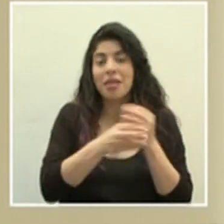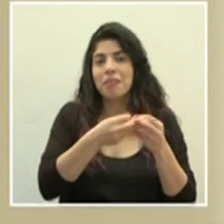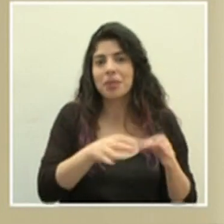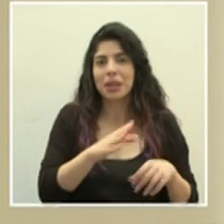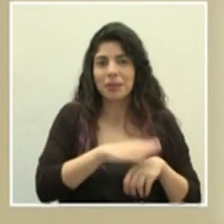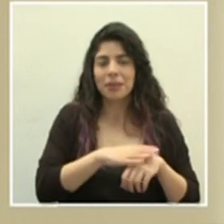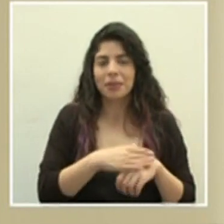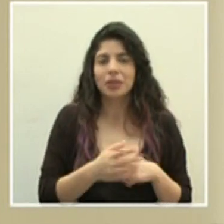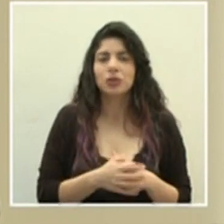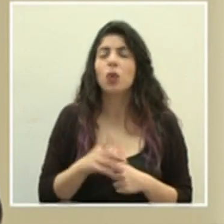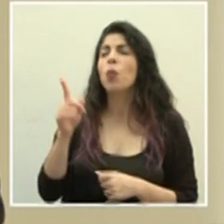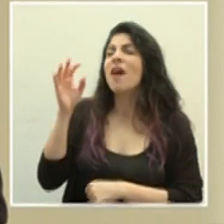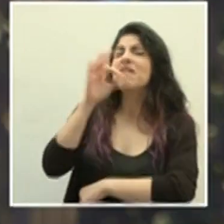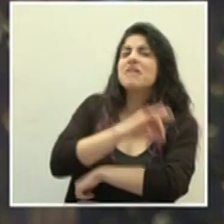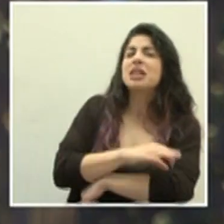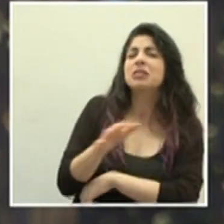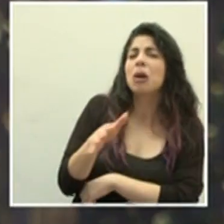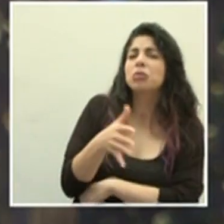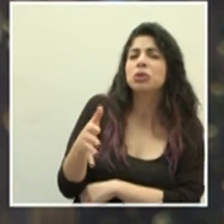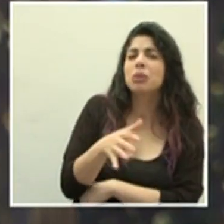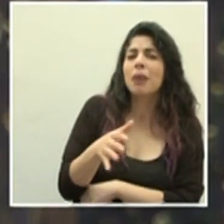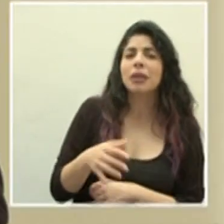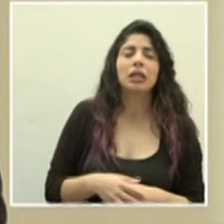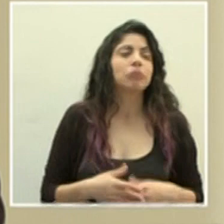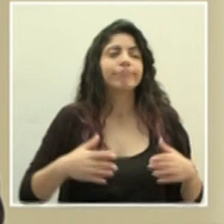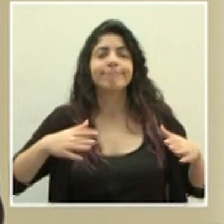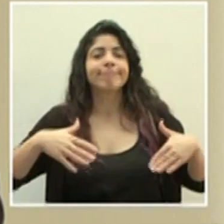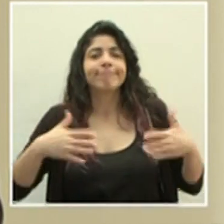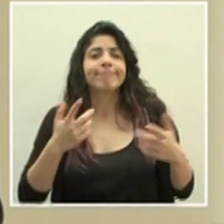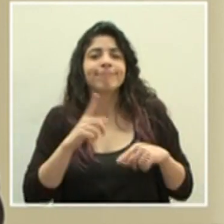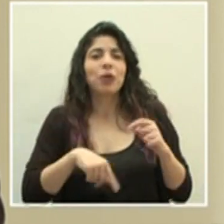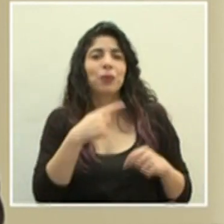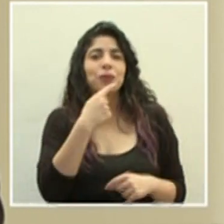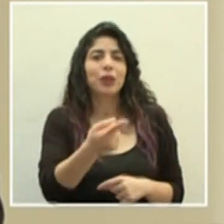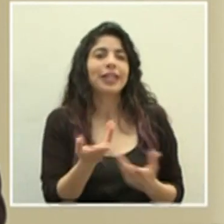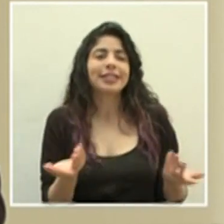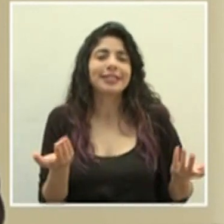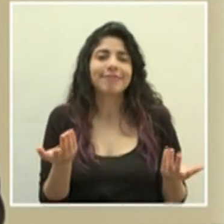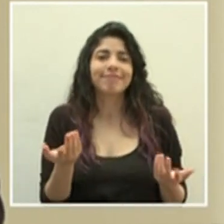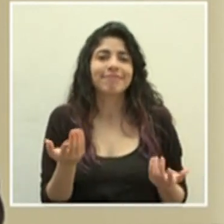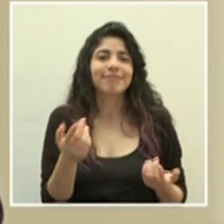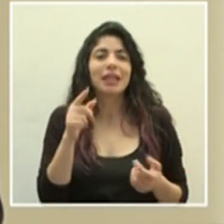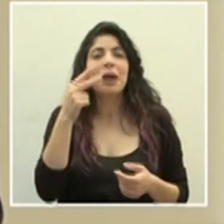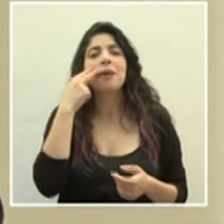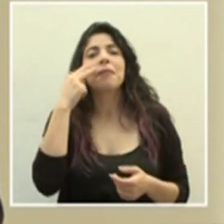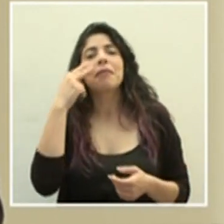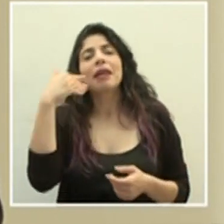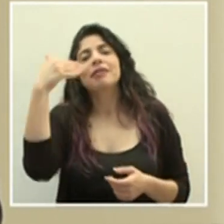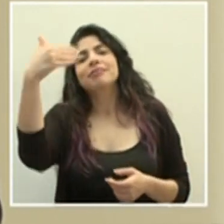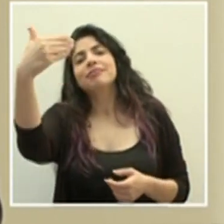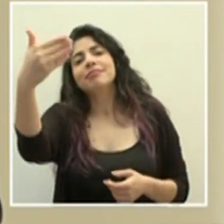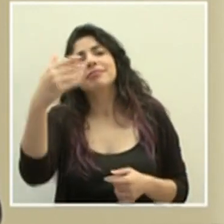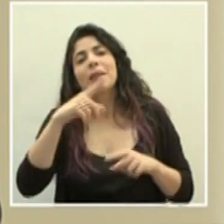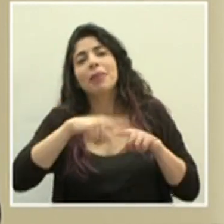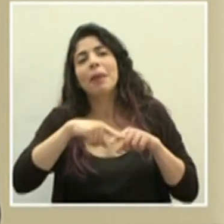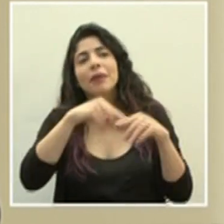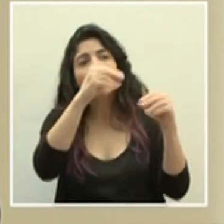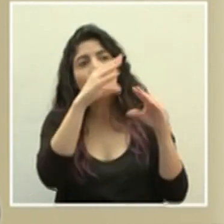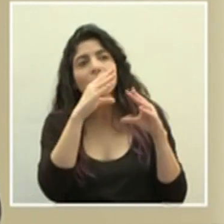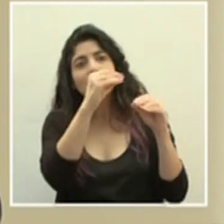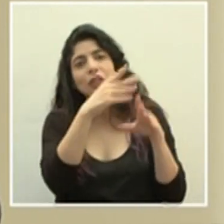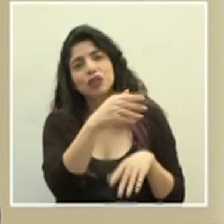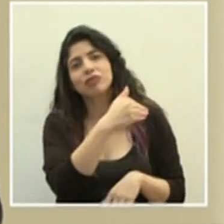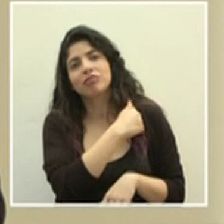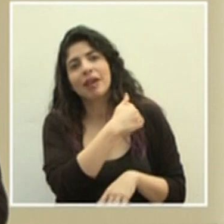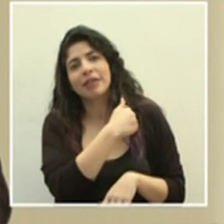condición. ¿Una fecha estimada, señor ministro? Todavía no me adelanto, don Edgar. Yo diría que eso vamos a verlo justamente de acuerdo a que los datos nos vayan